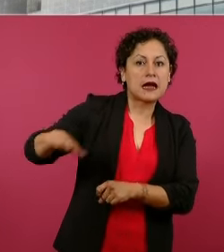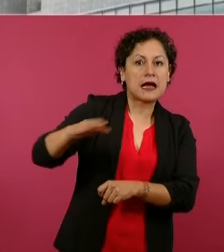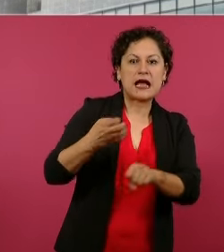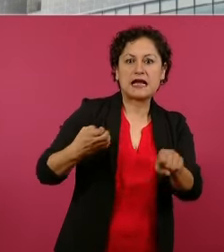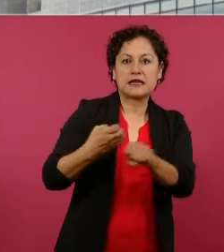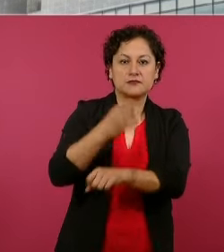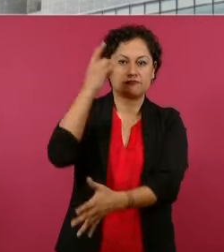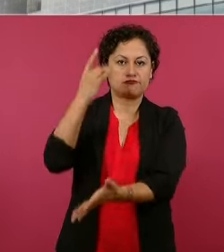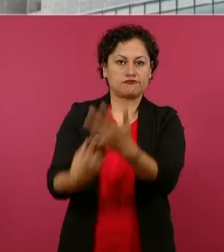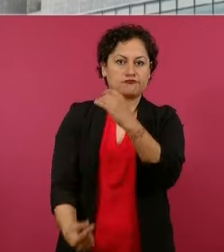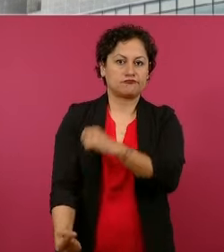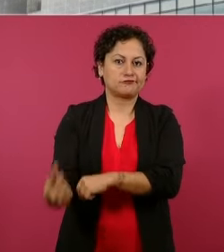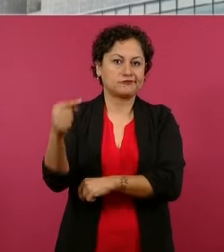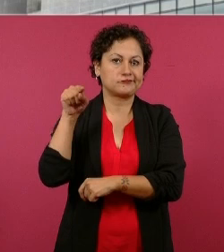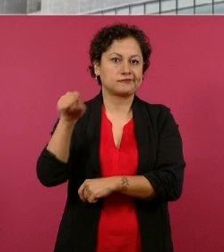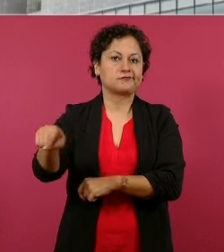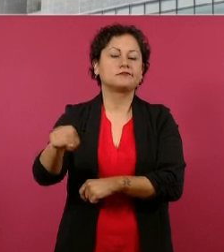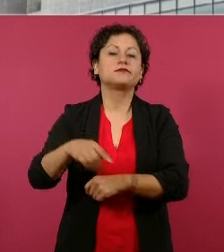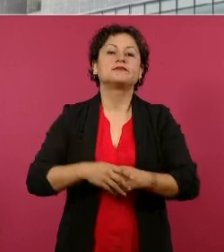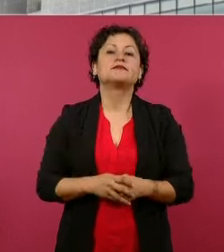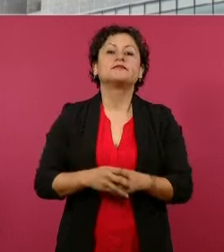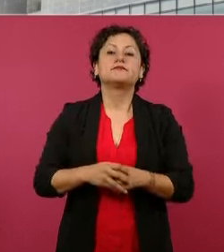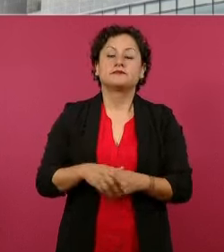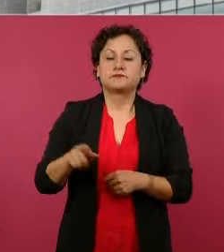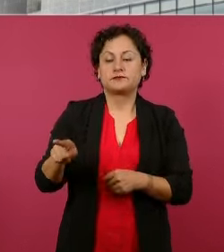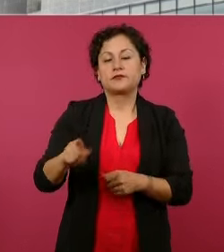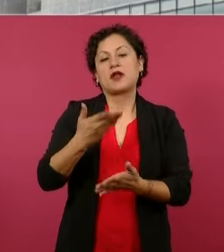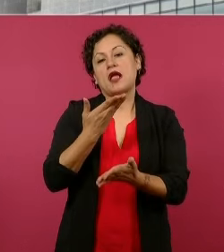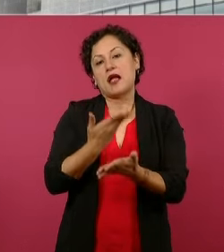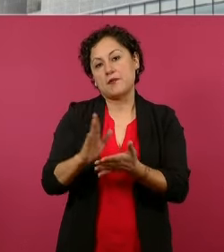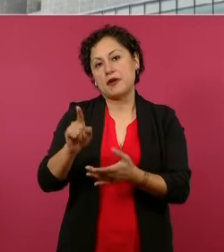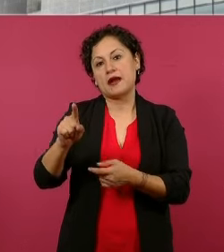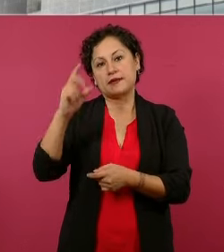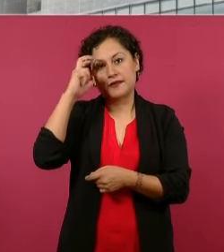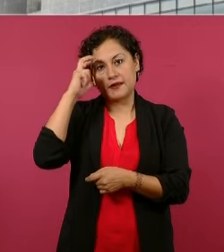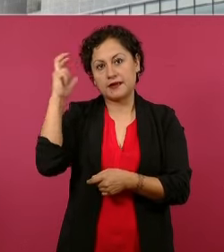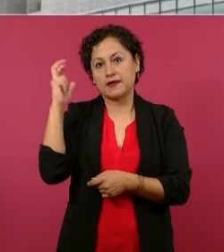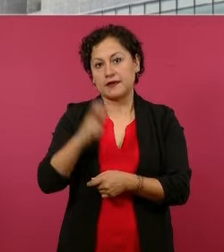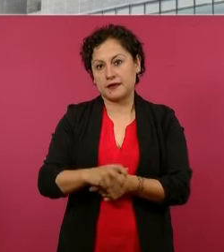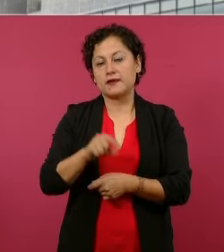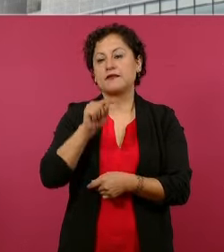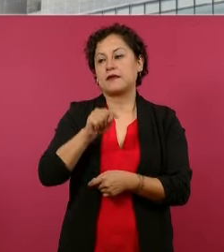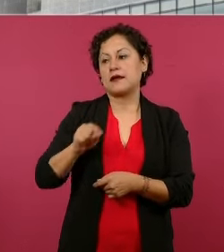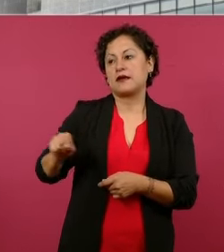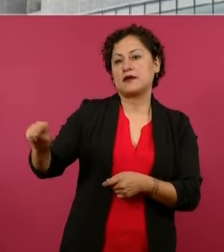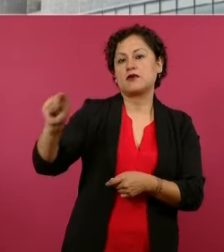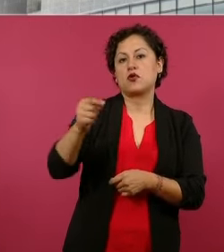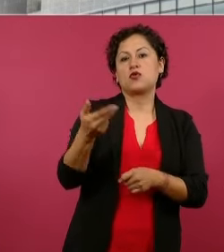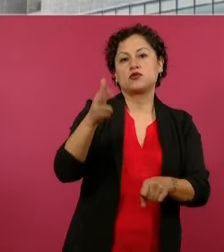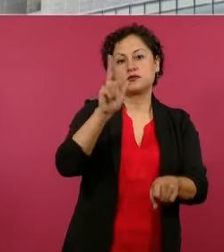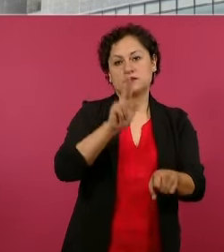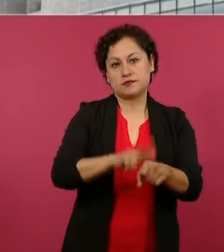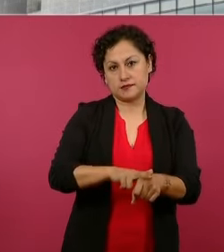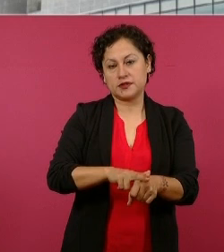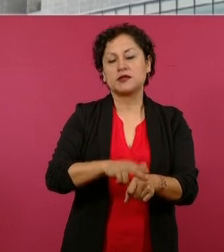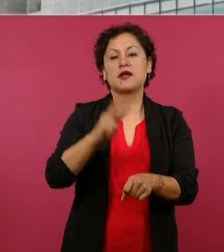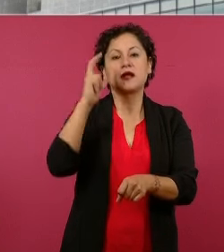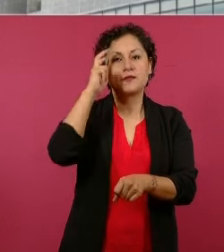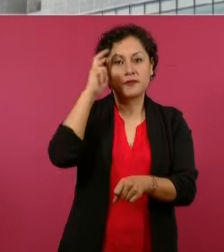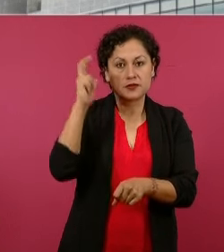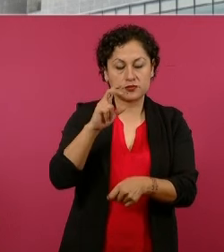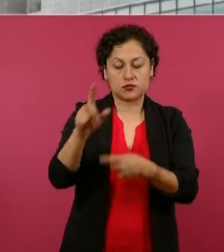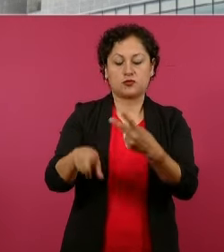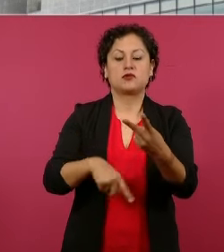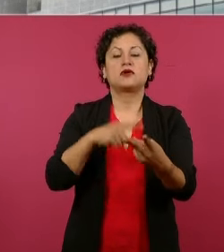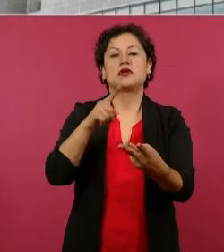sector eh público adicionalmente en Hidalgo se están construyendo se se concluyeron el hospital materno infantil de Pachuca el